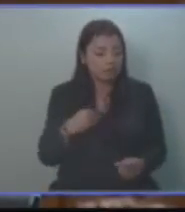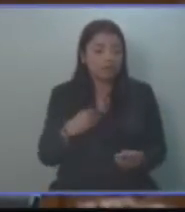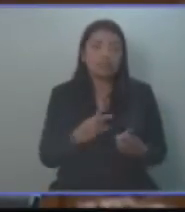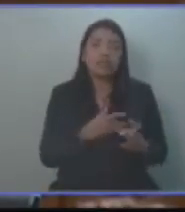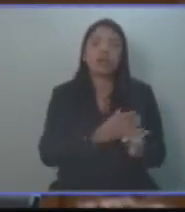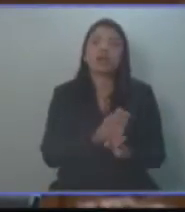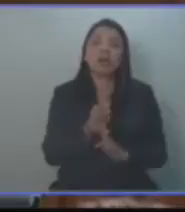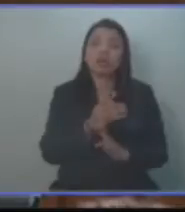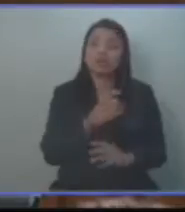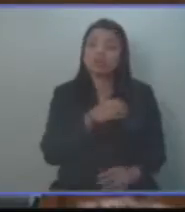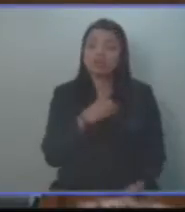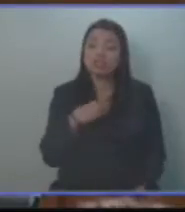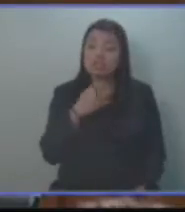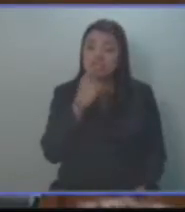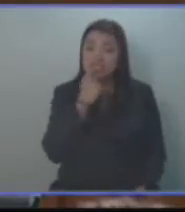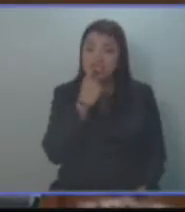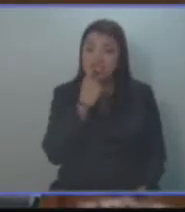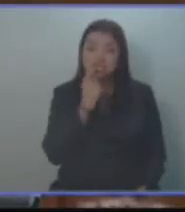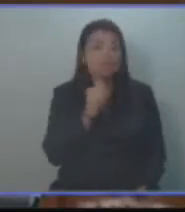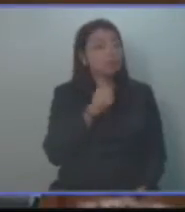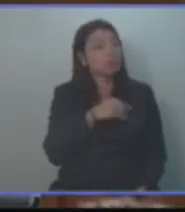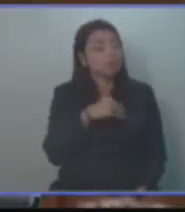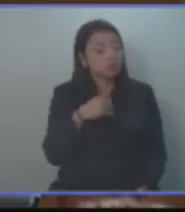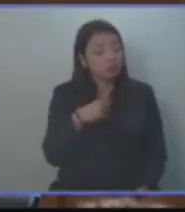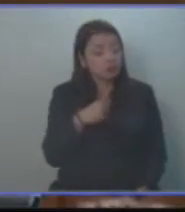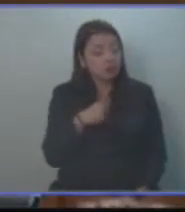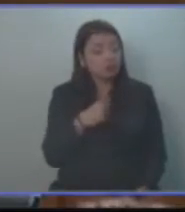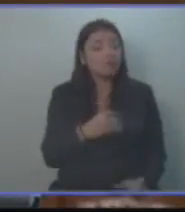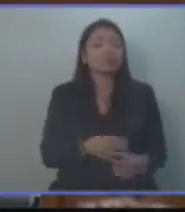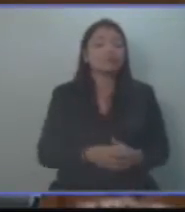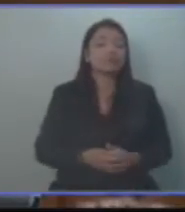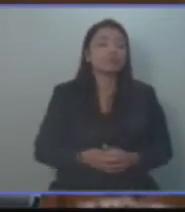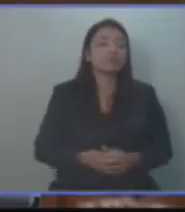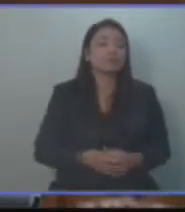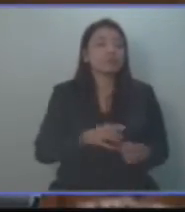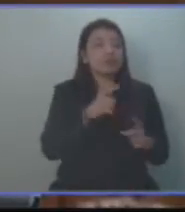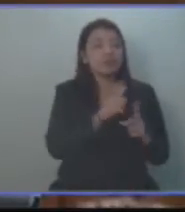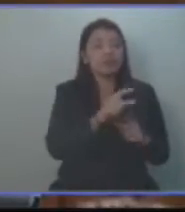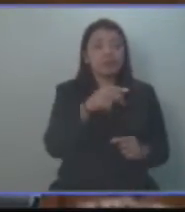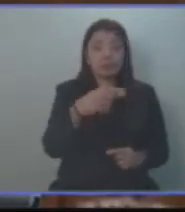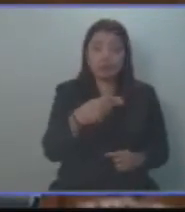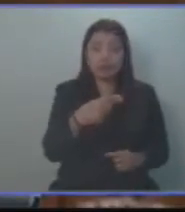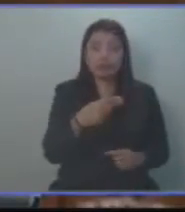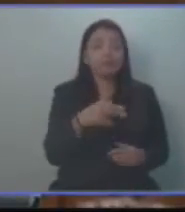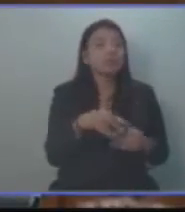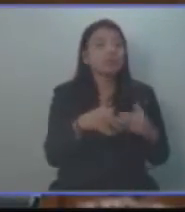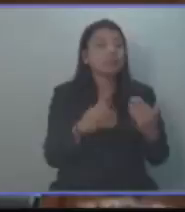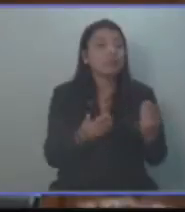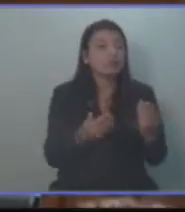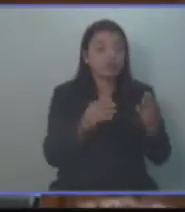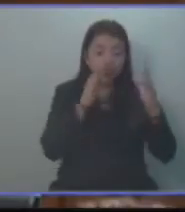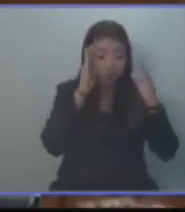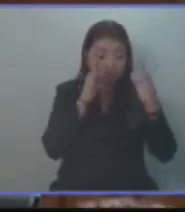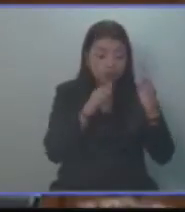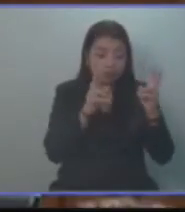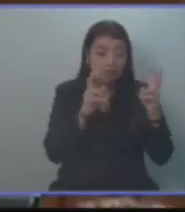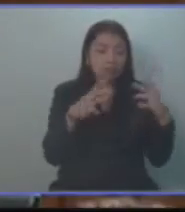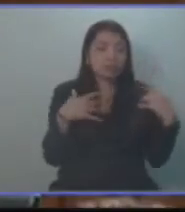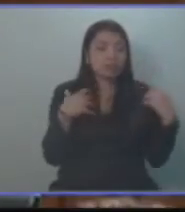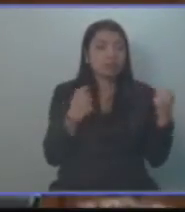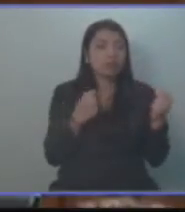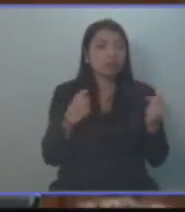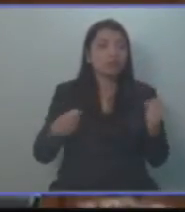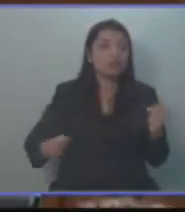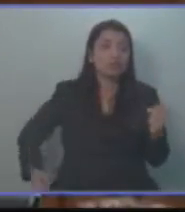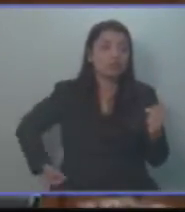odontología y médicos u odontólogos residentes. H, garantizar la atención de salud de los